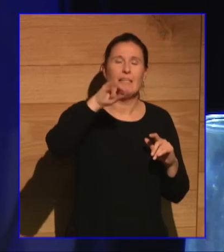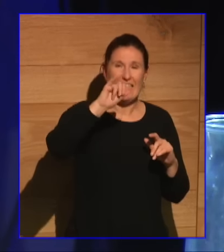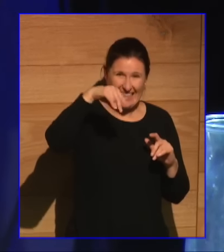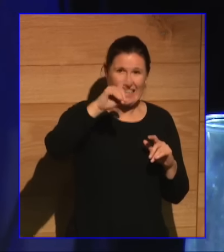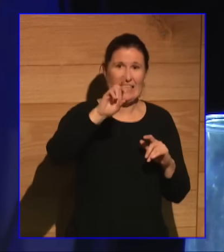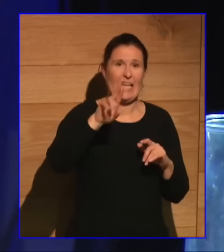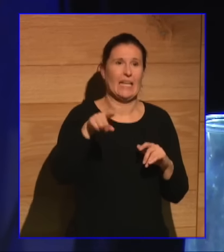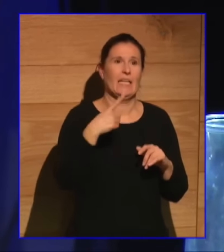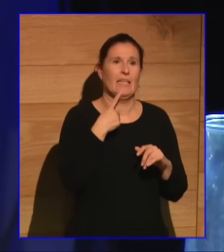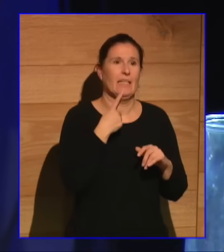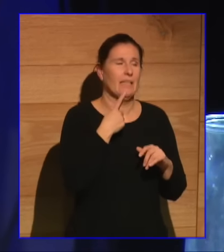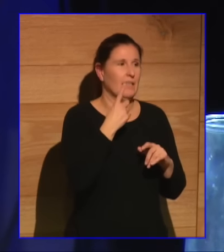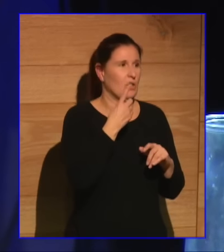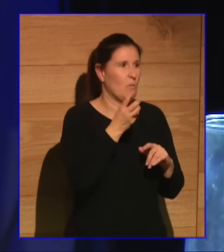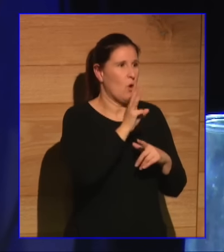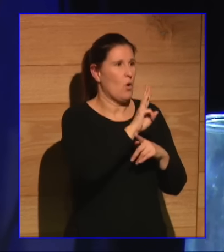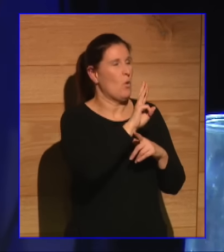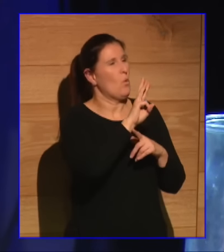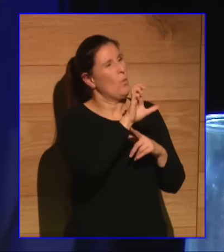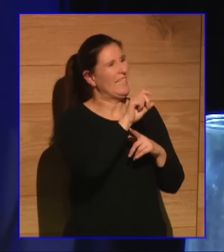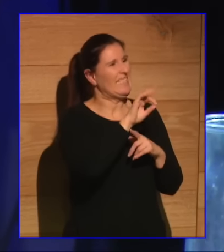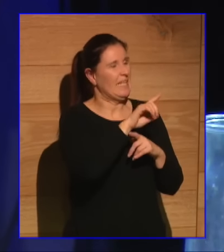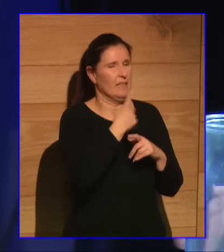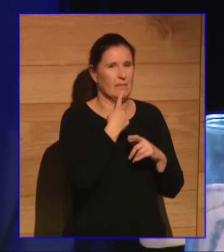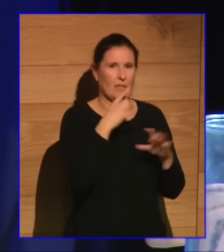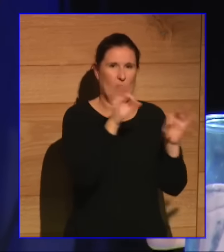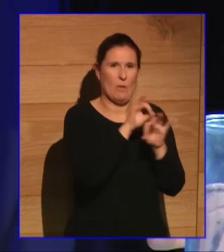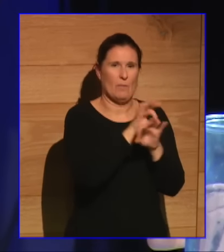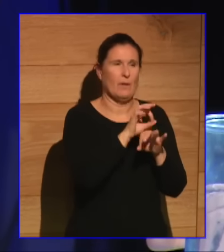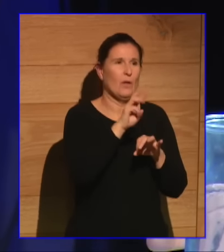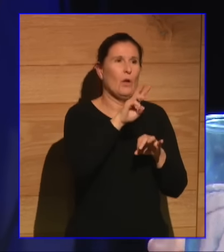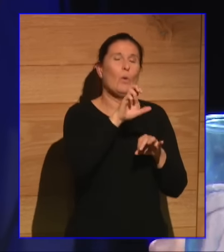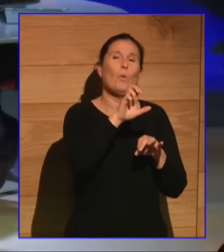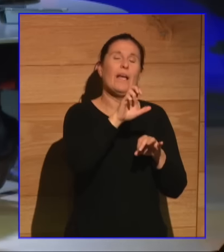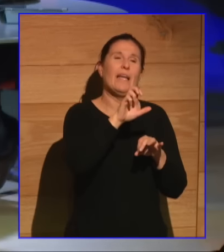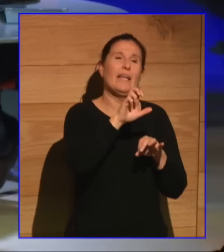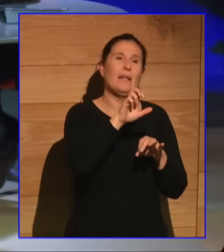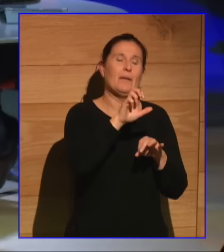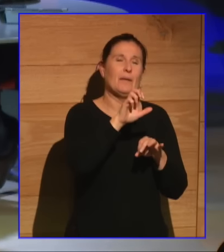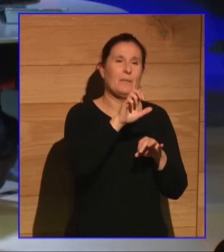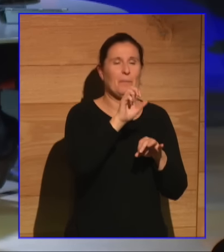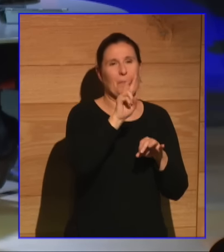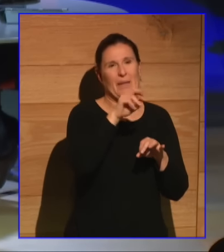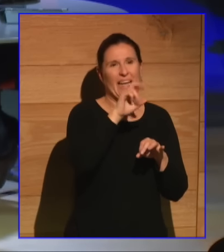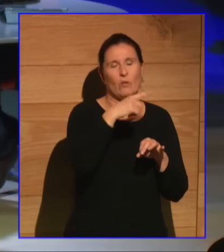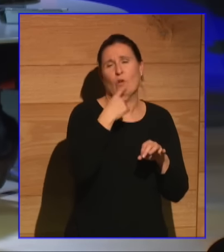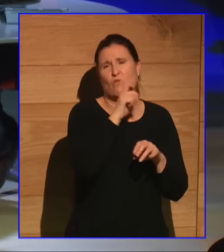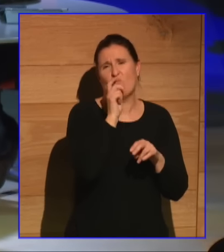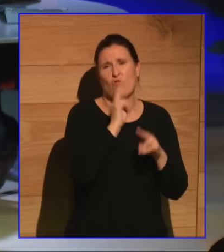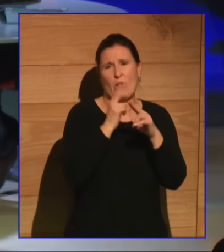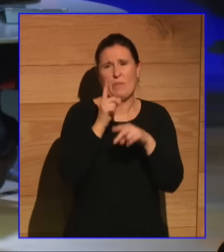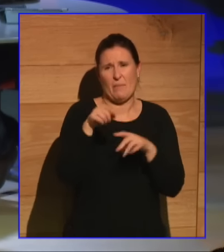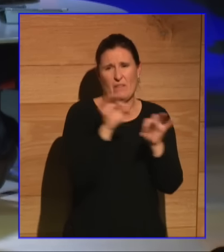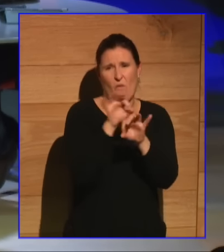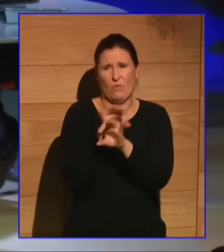no, por no. eso. Nosotros nos pasamos un programa entero diciendo Wenverdon en lugar de Vernon. O sea que nosotros estamos ahí. Claro, nosotros estamos